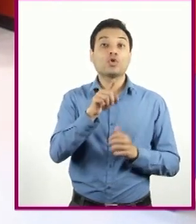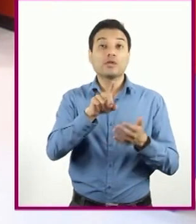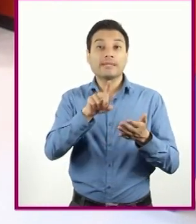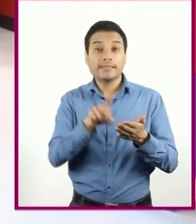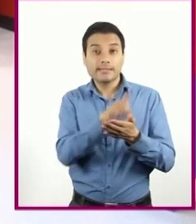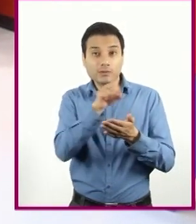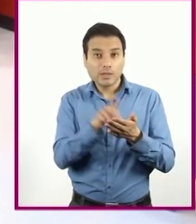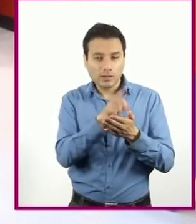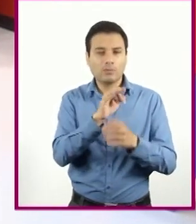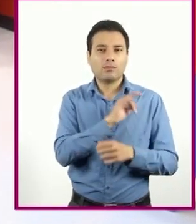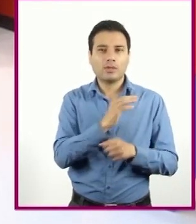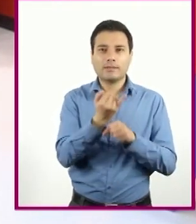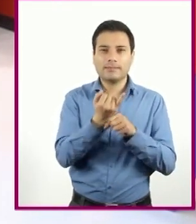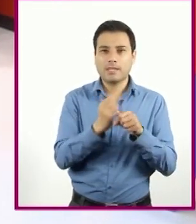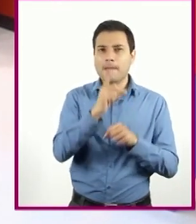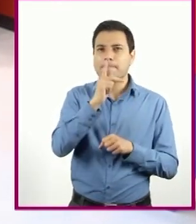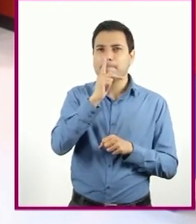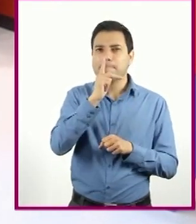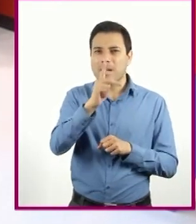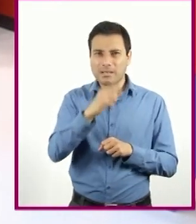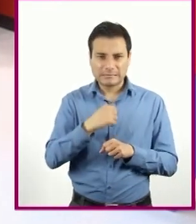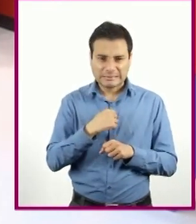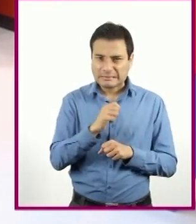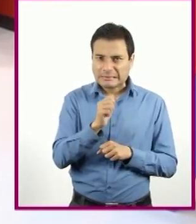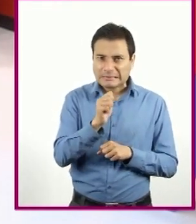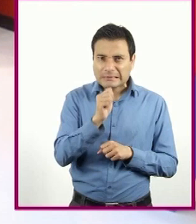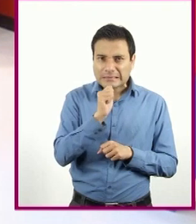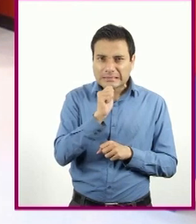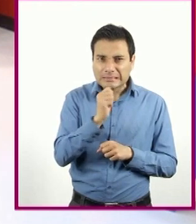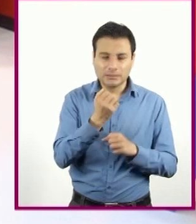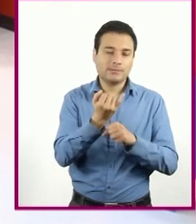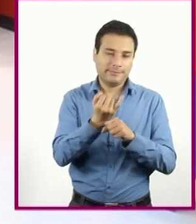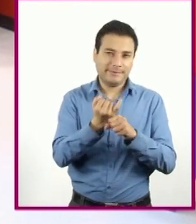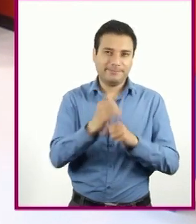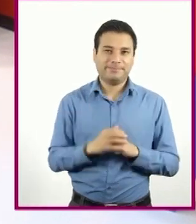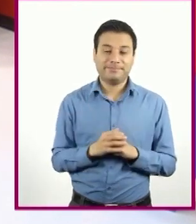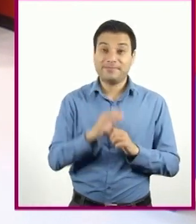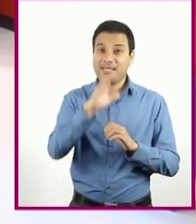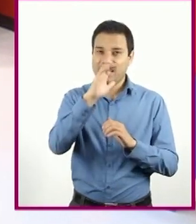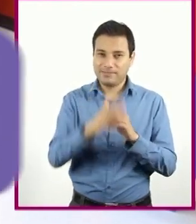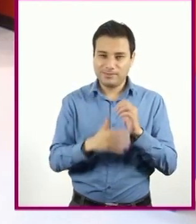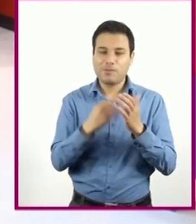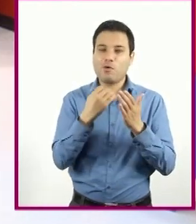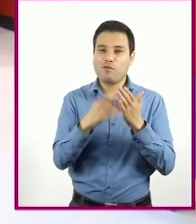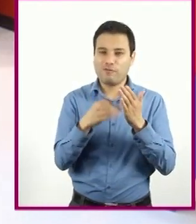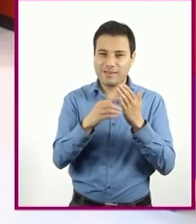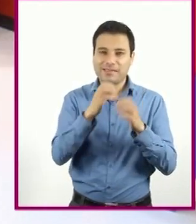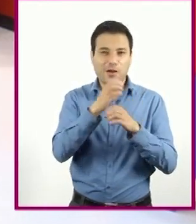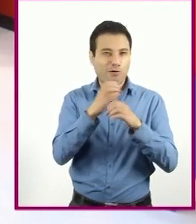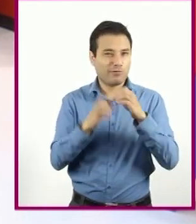el significado de las palabras que no comprendan. Terminamos, pero aún nos queda mucho por